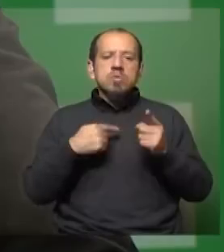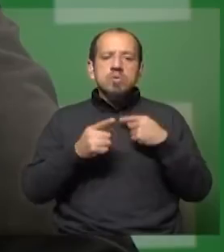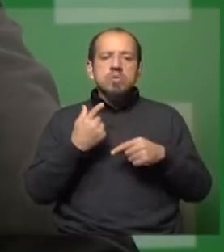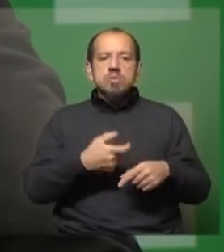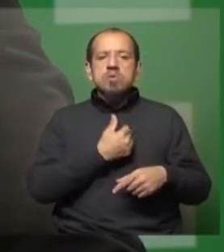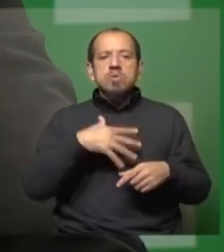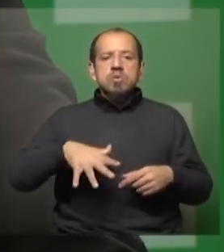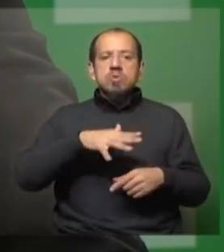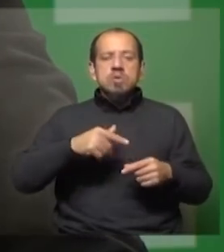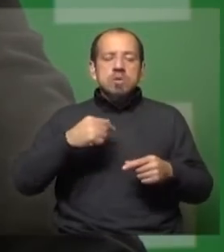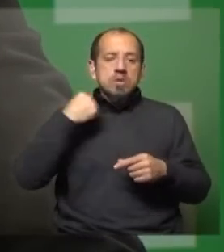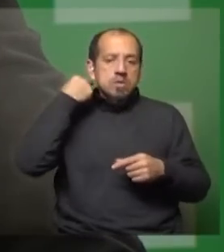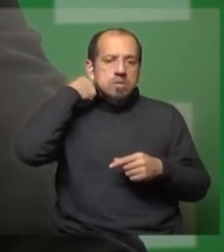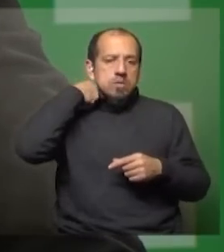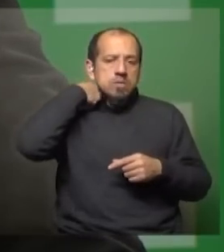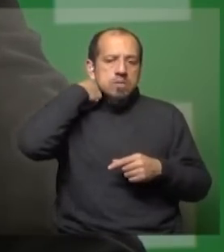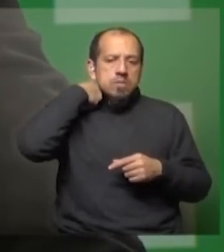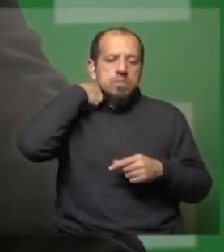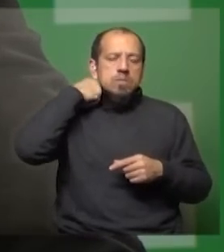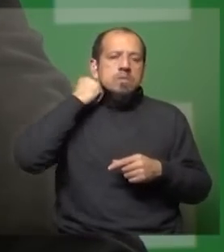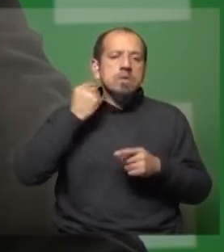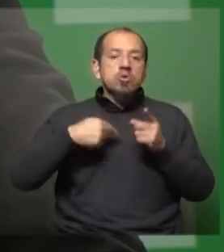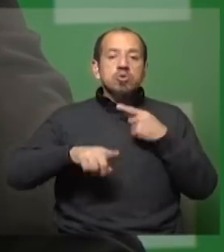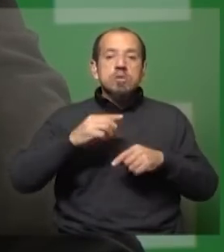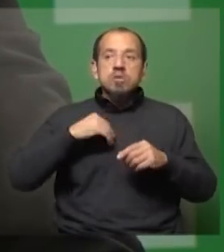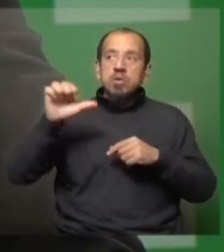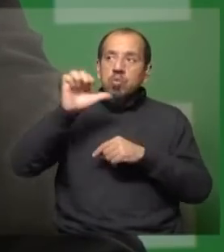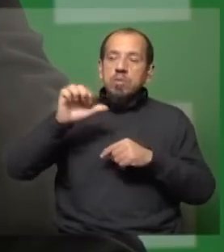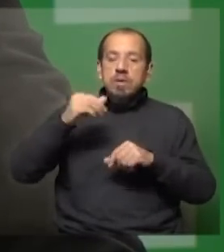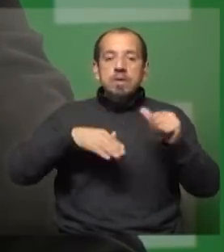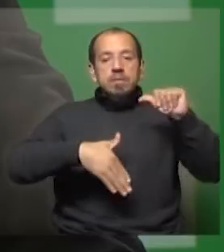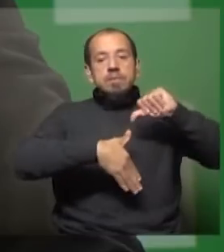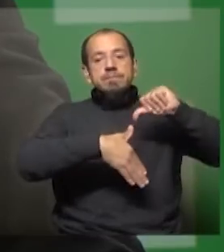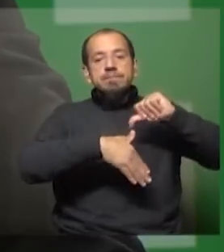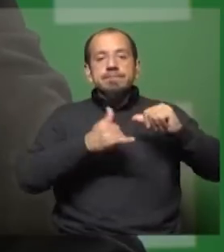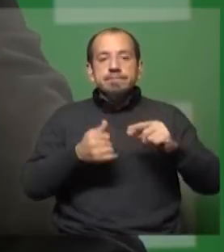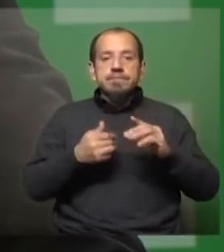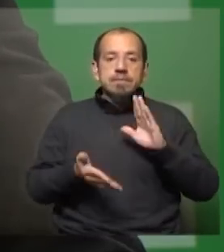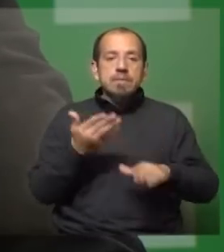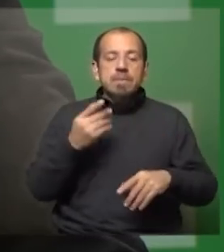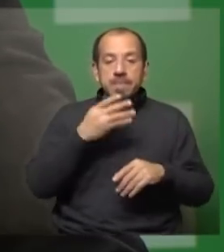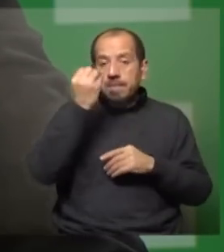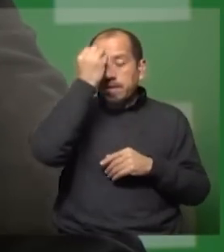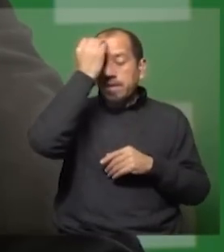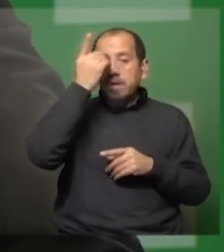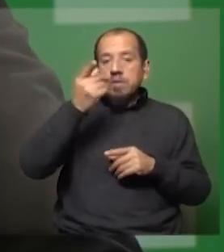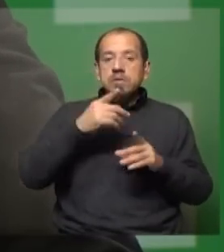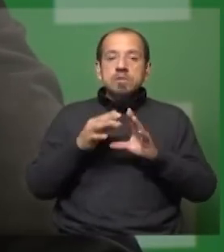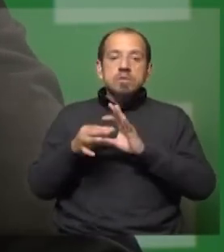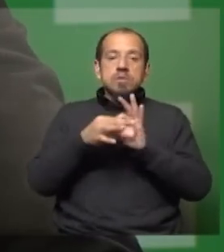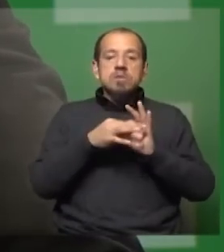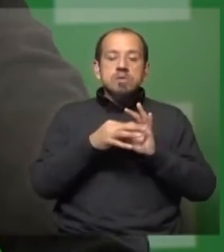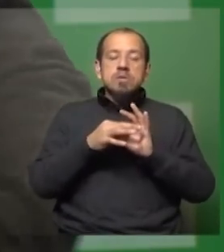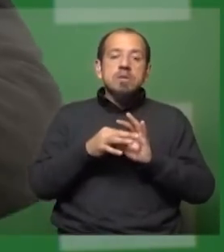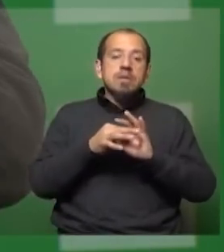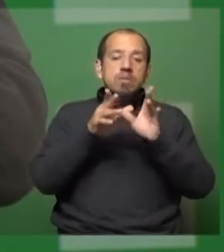sociedades queremos entonces Europa y América Latina probablemente son las regiones que tienen más desarrollado el concepto de la Democracia tal como